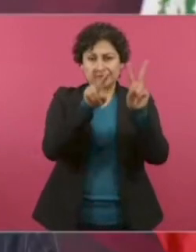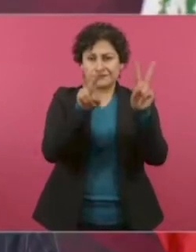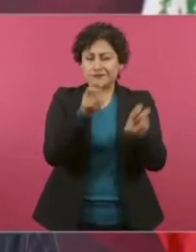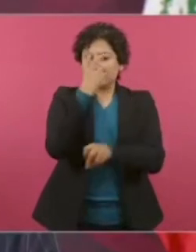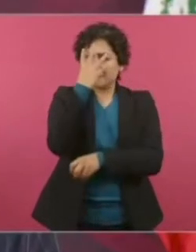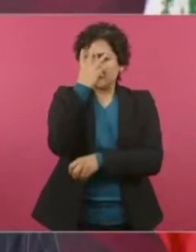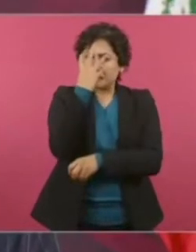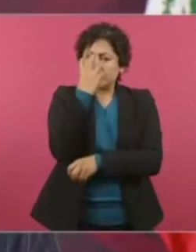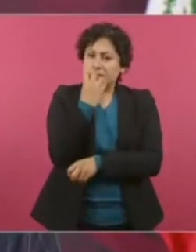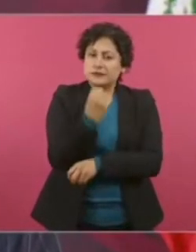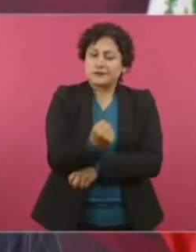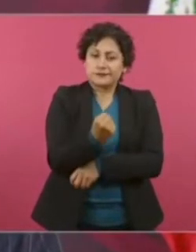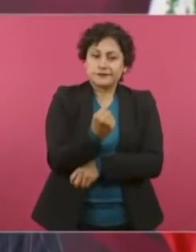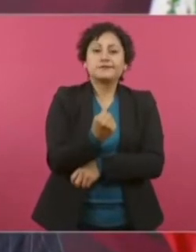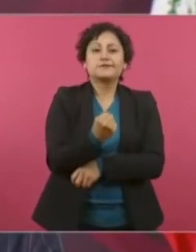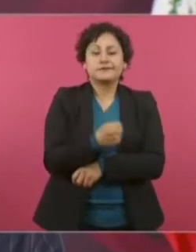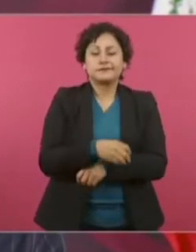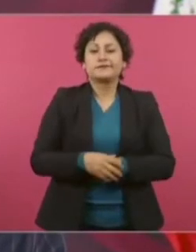esto que está